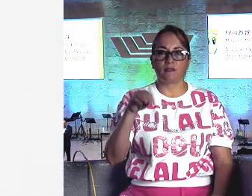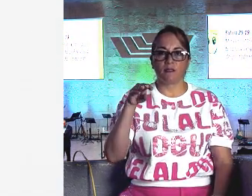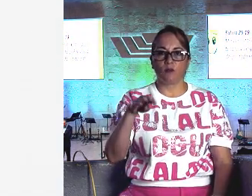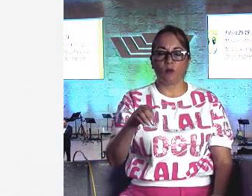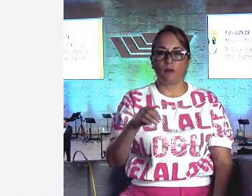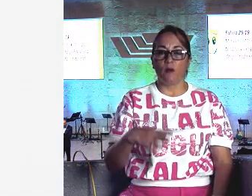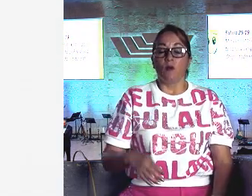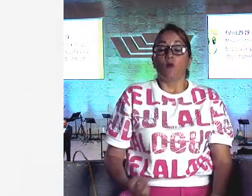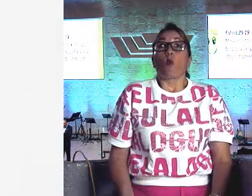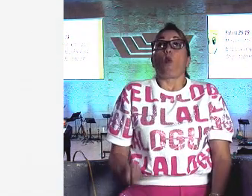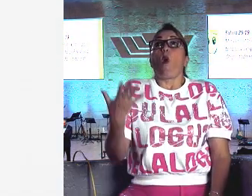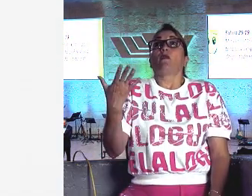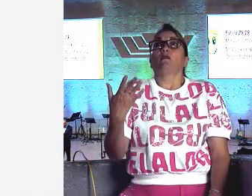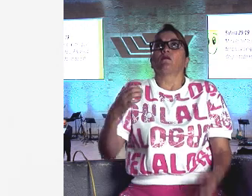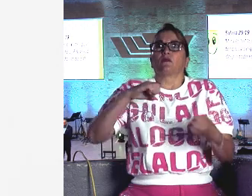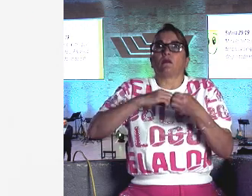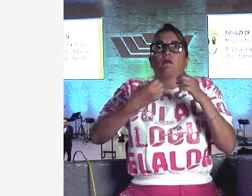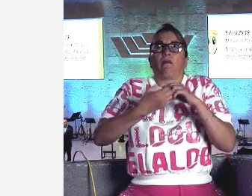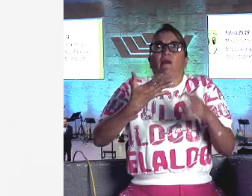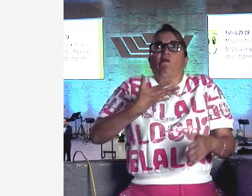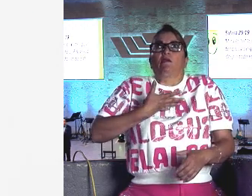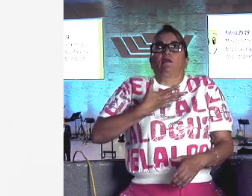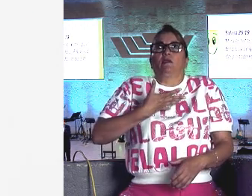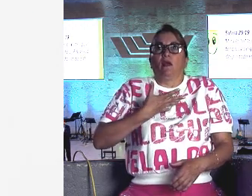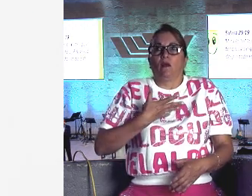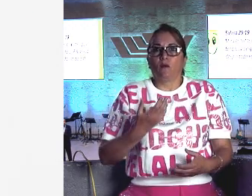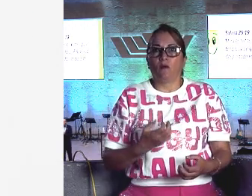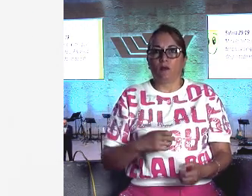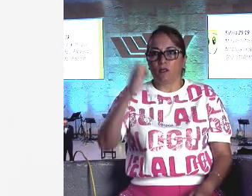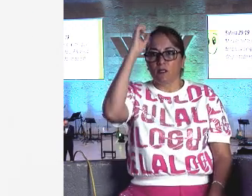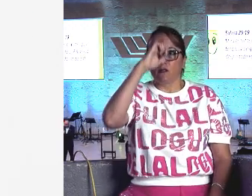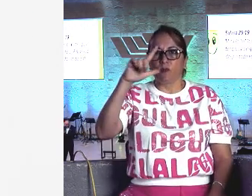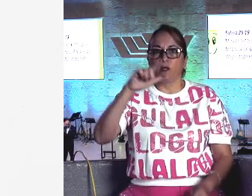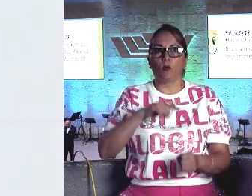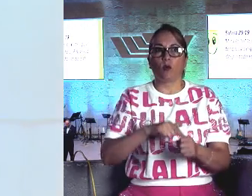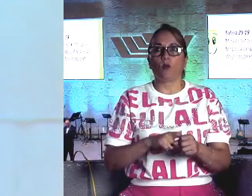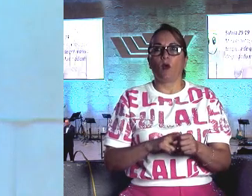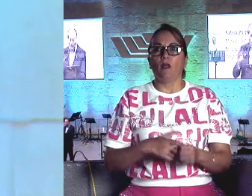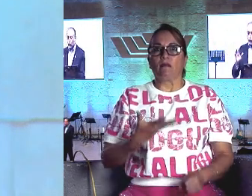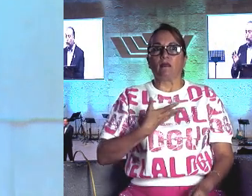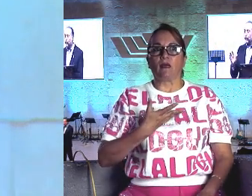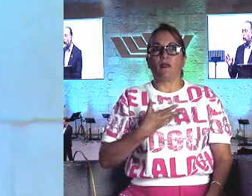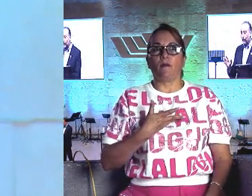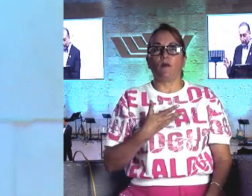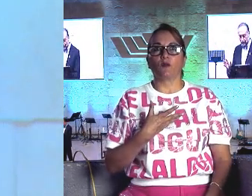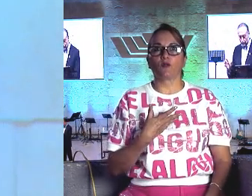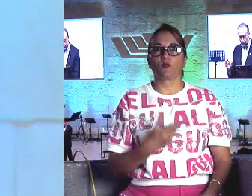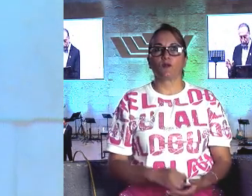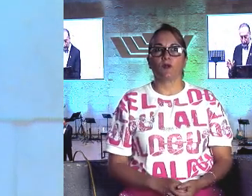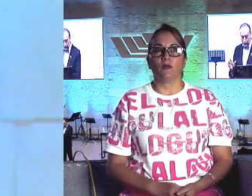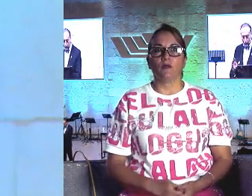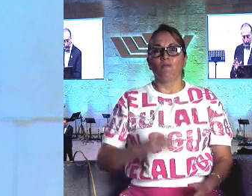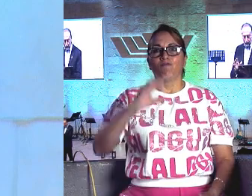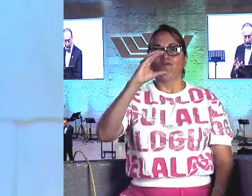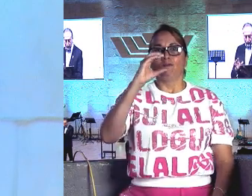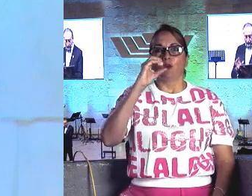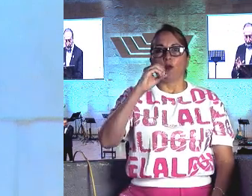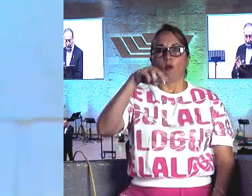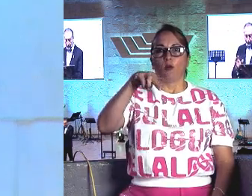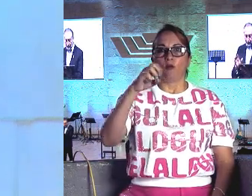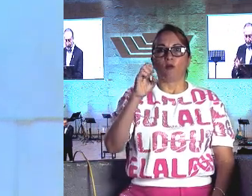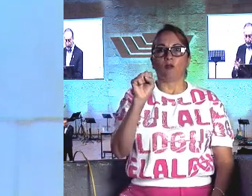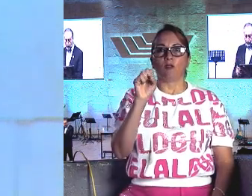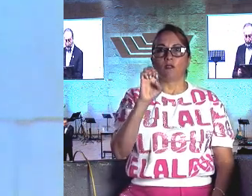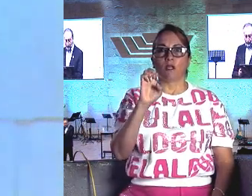qué manera despiadada me odian. Y espiritualmente también tenemos consecuencias de nuestra amargura. Dice